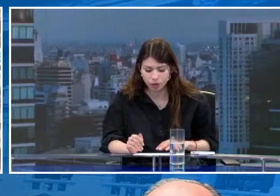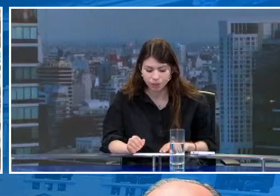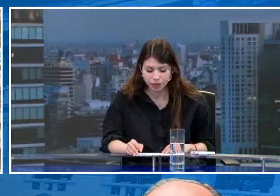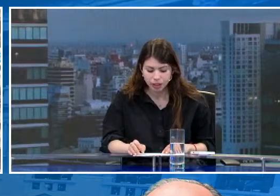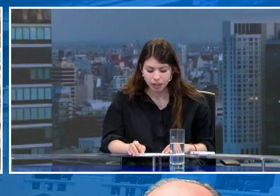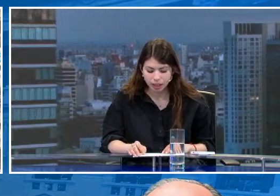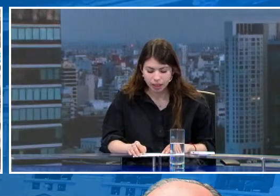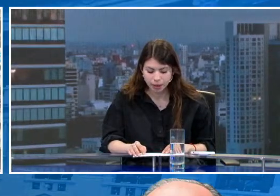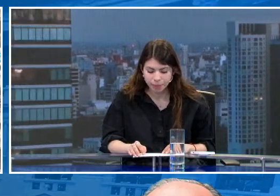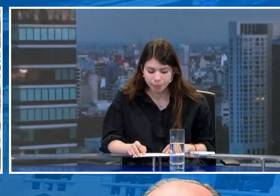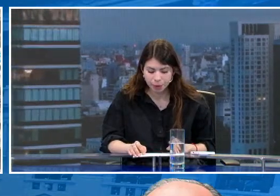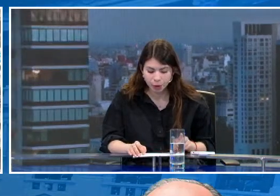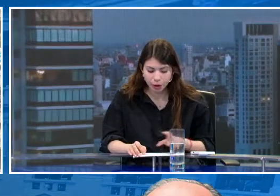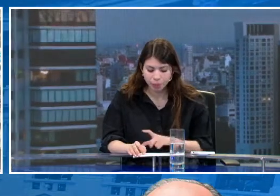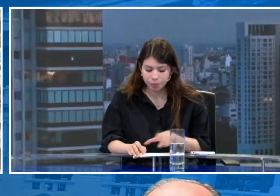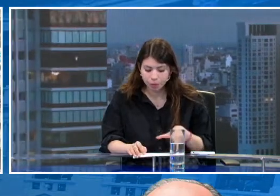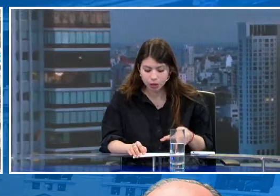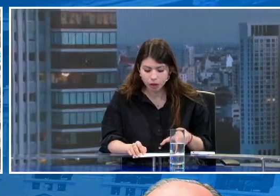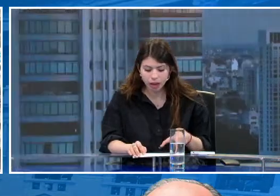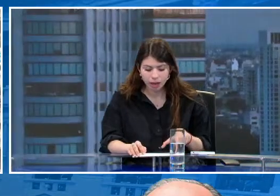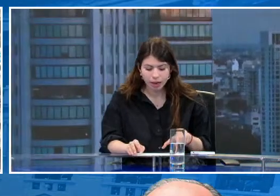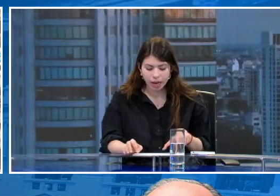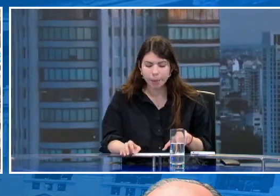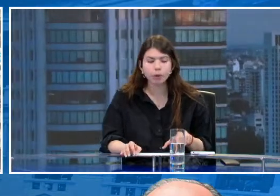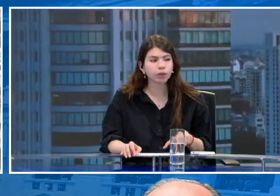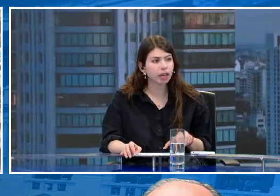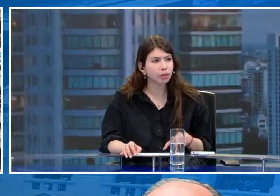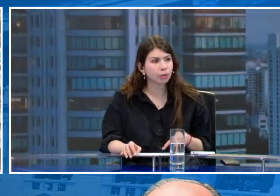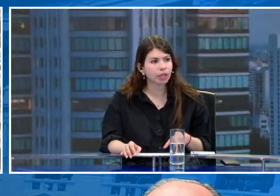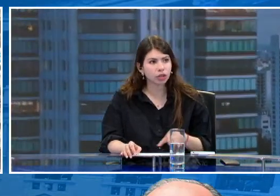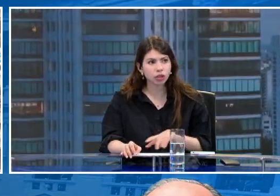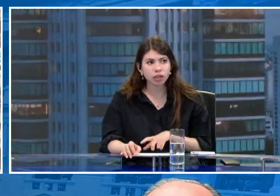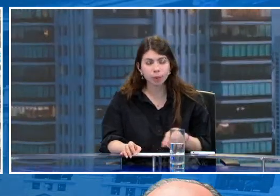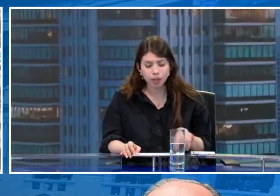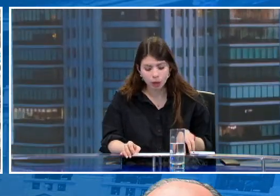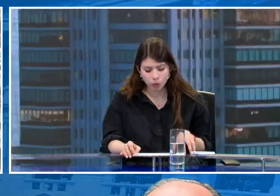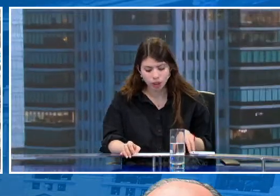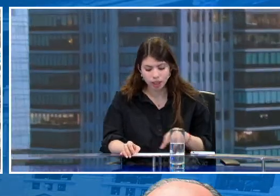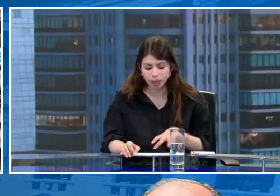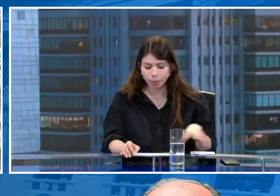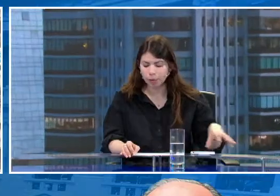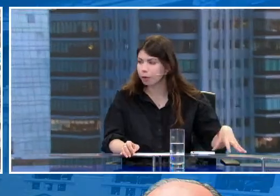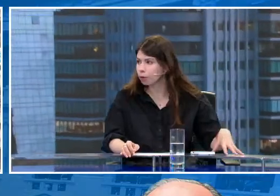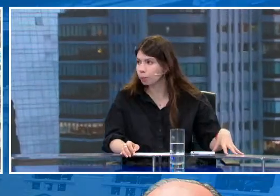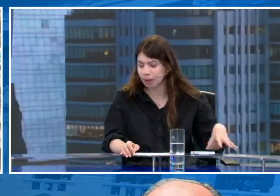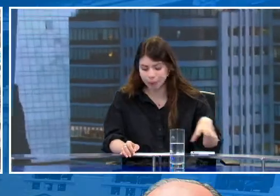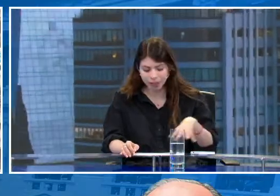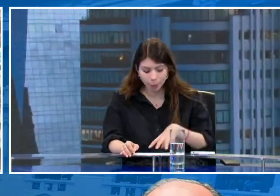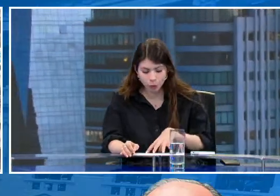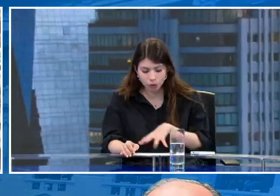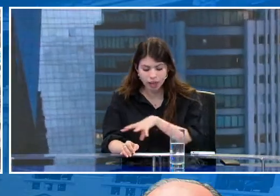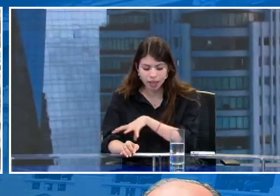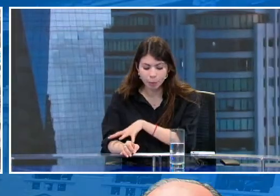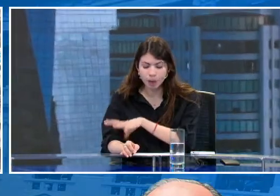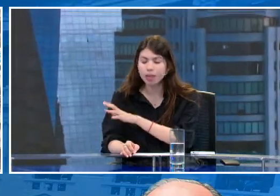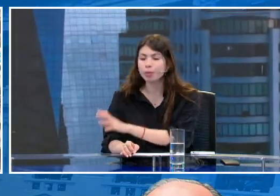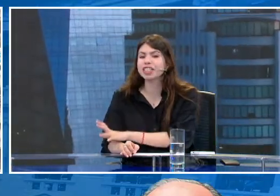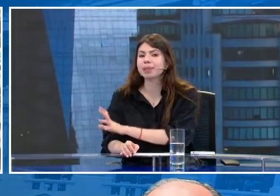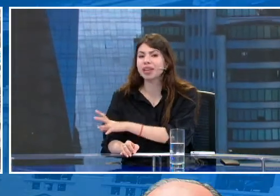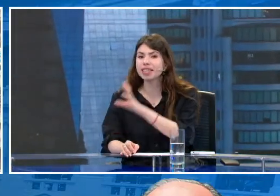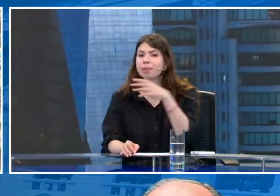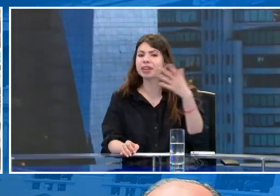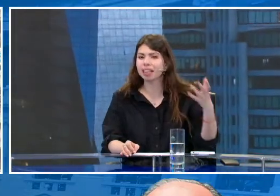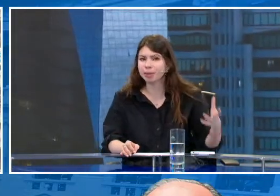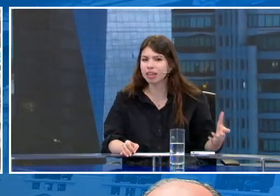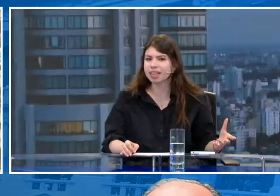¿no? Pero bueno, volviendo a Dale. las preguntas del informe de gestión, después de la UCR dijimos primero Unión por la Patria, después UCR, después Democracia